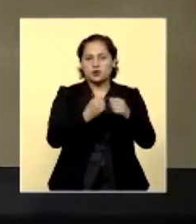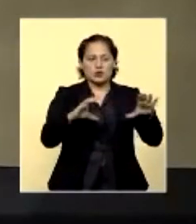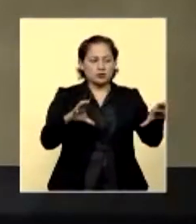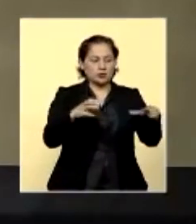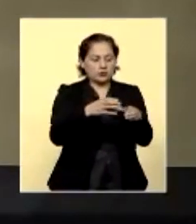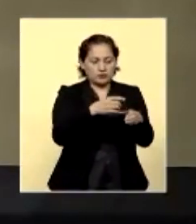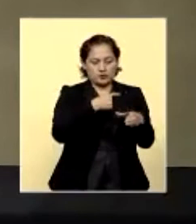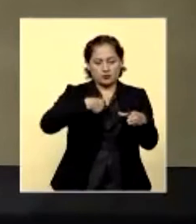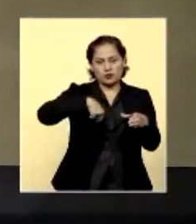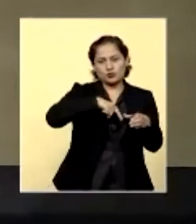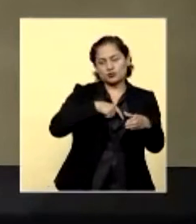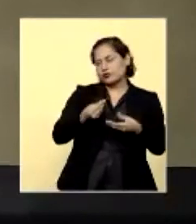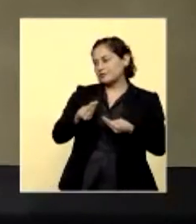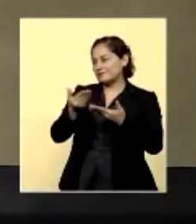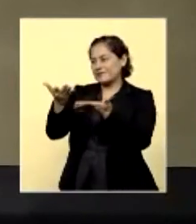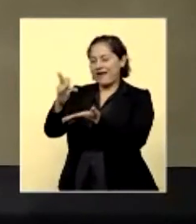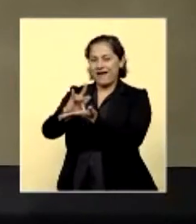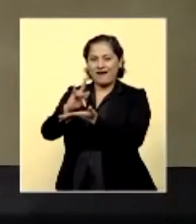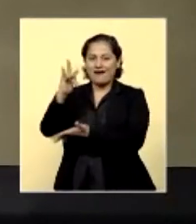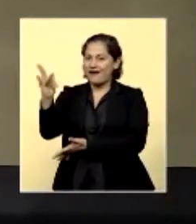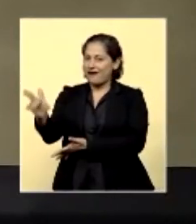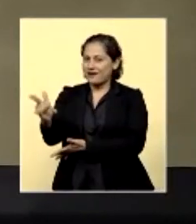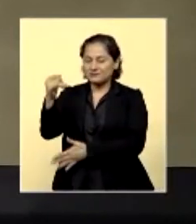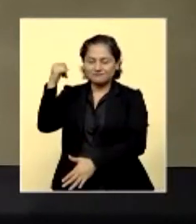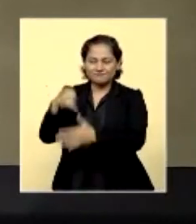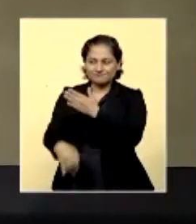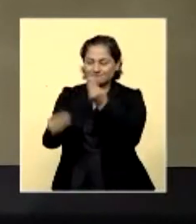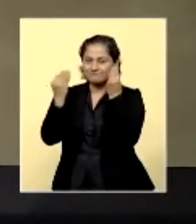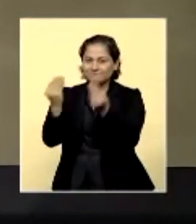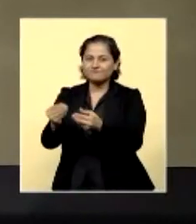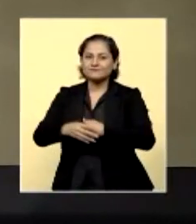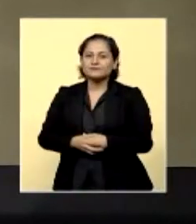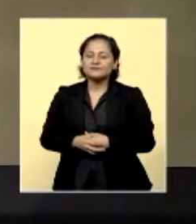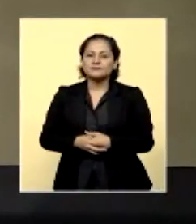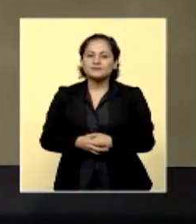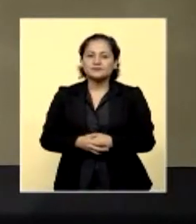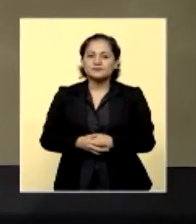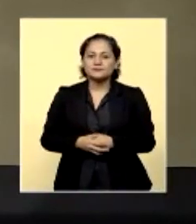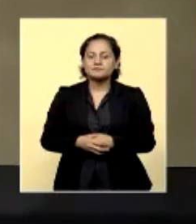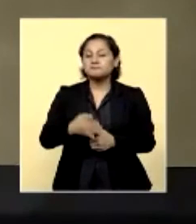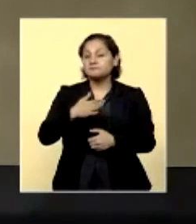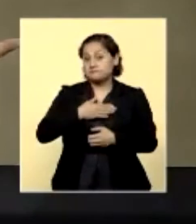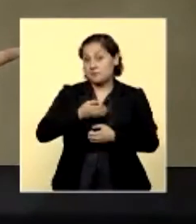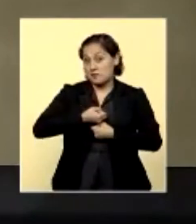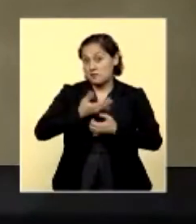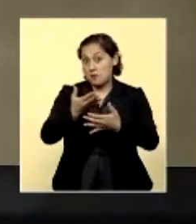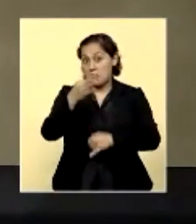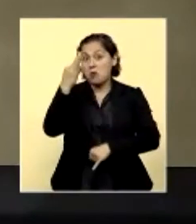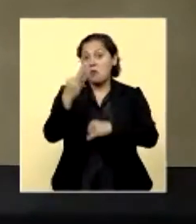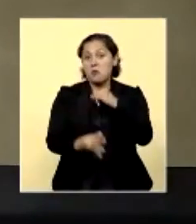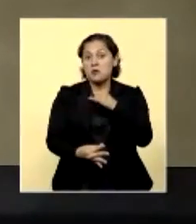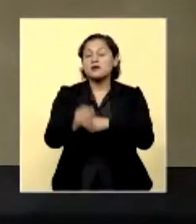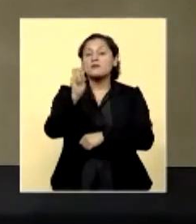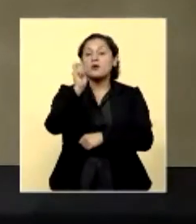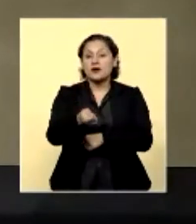nossa gratidão, nuestra profunda. Gratitud profunda. Minha última palavra y mis últimas palabras voltando aos